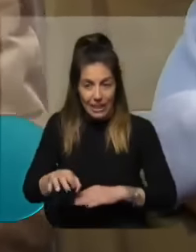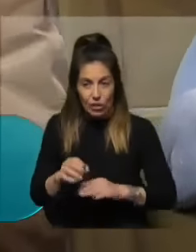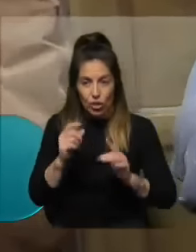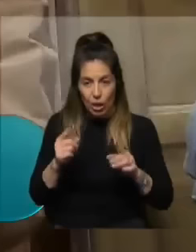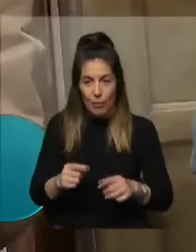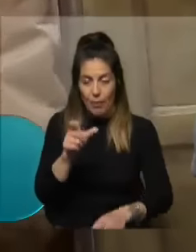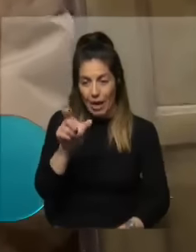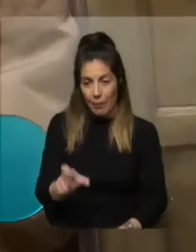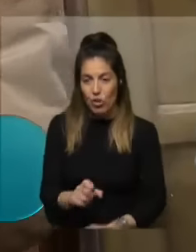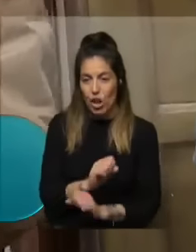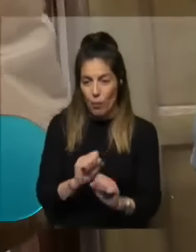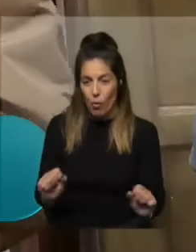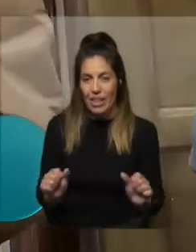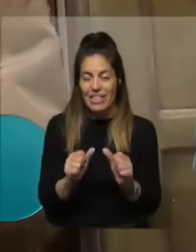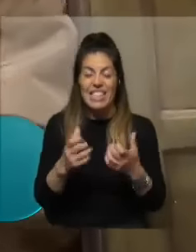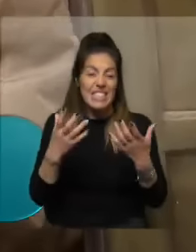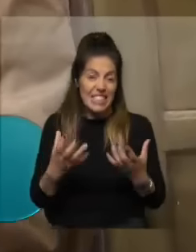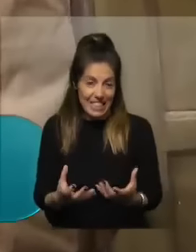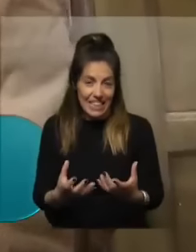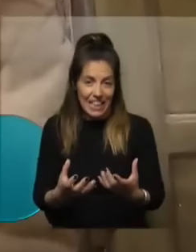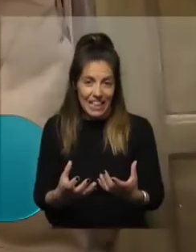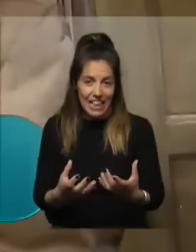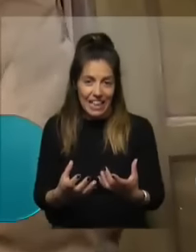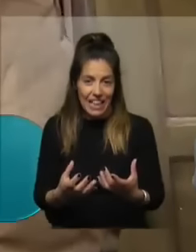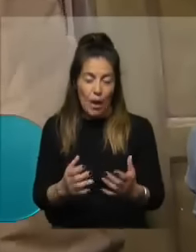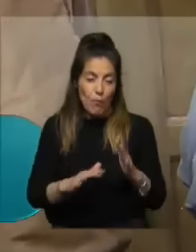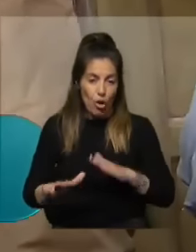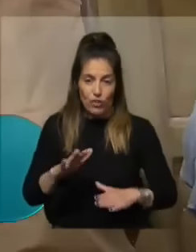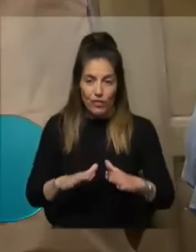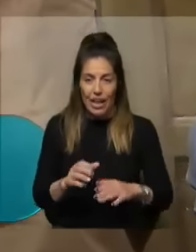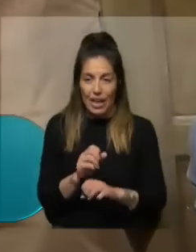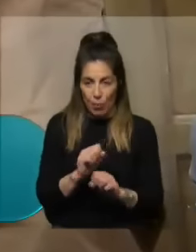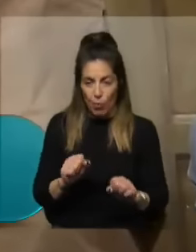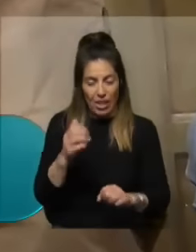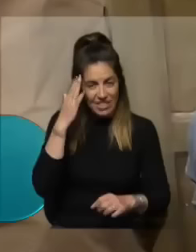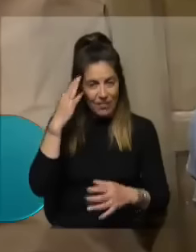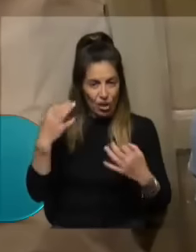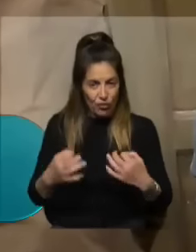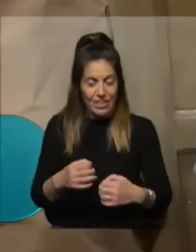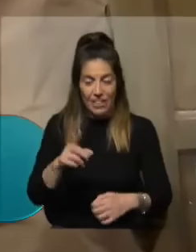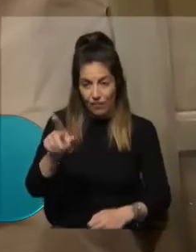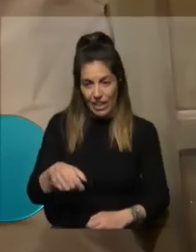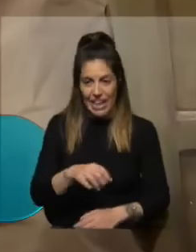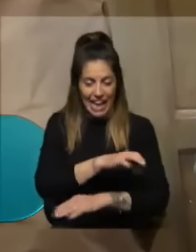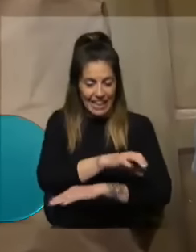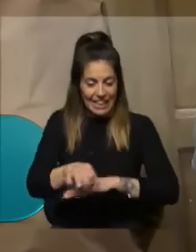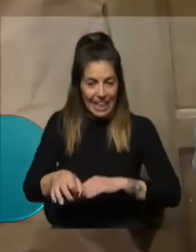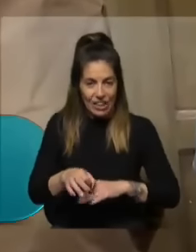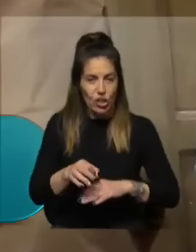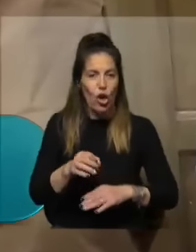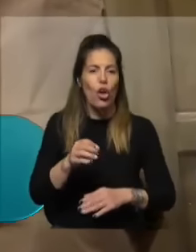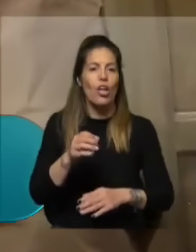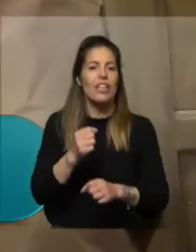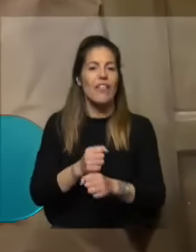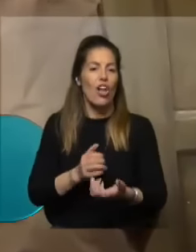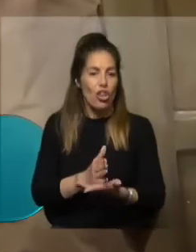las personas, bueno, puedan, si se quieren causar estos deseos de modificación, ¿verdad? Sí, sí, sí. Vienen arquitectos, hay trabajadores sociales, en realidad es un